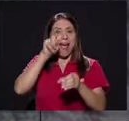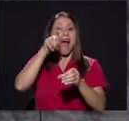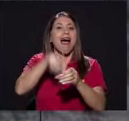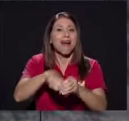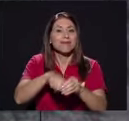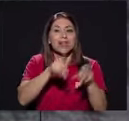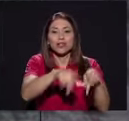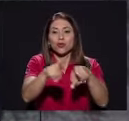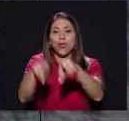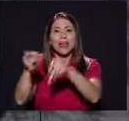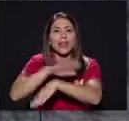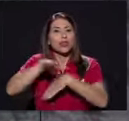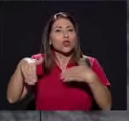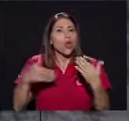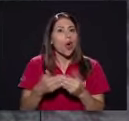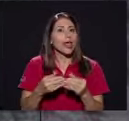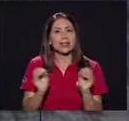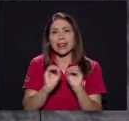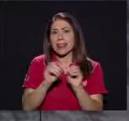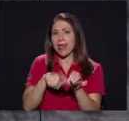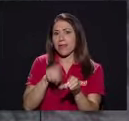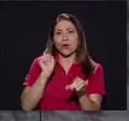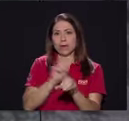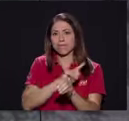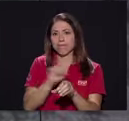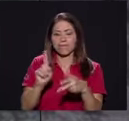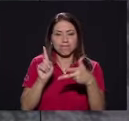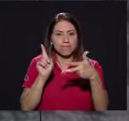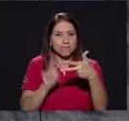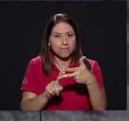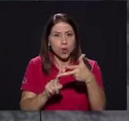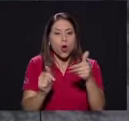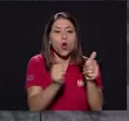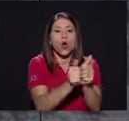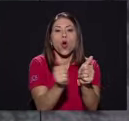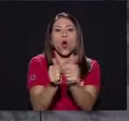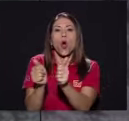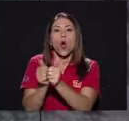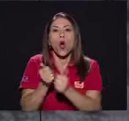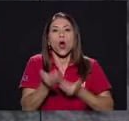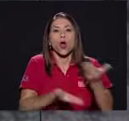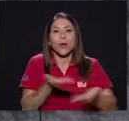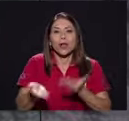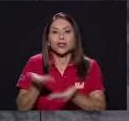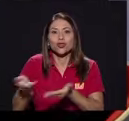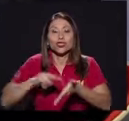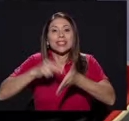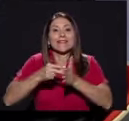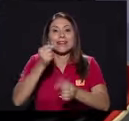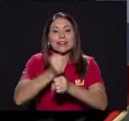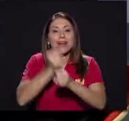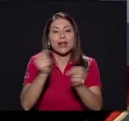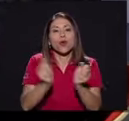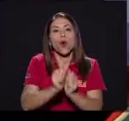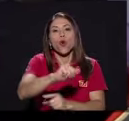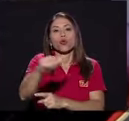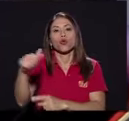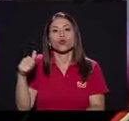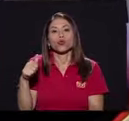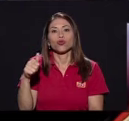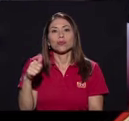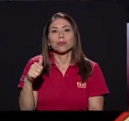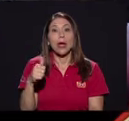la gestión es la ciudadanía toda, sin exclusiones, y en tercer lugar la colaboración, es decir, es trabajar con otro. Si